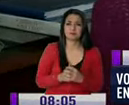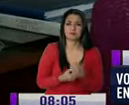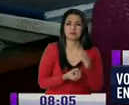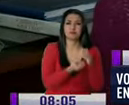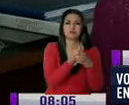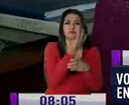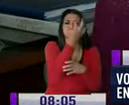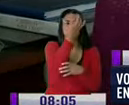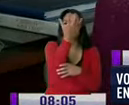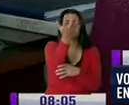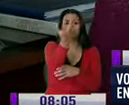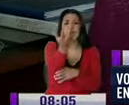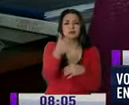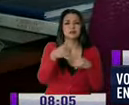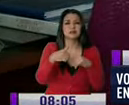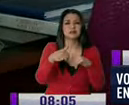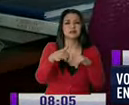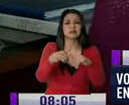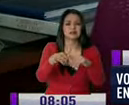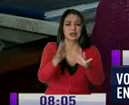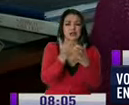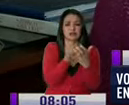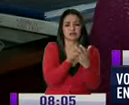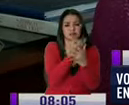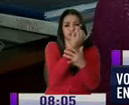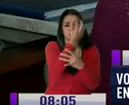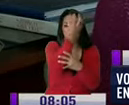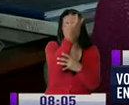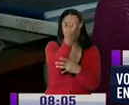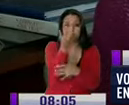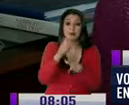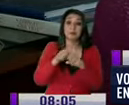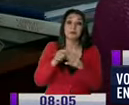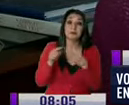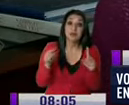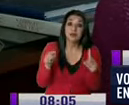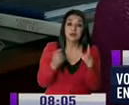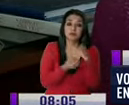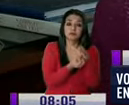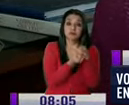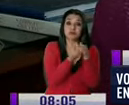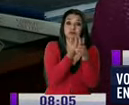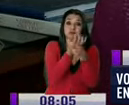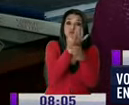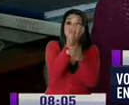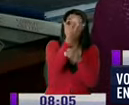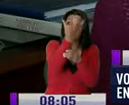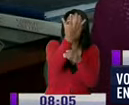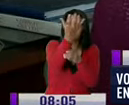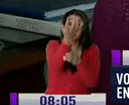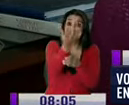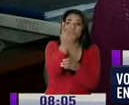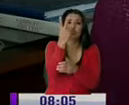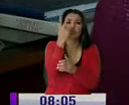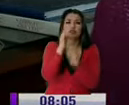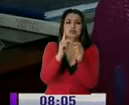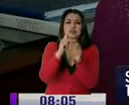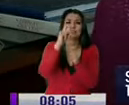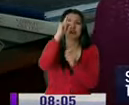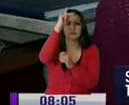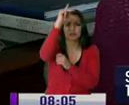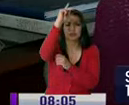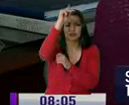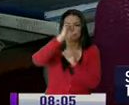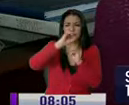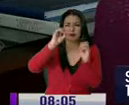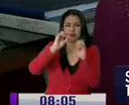ceniza de manera, vamos a decir, subpermanente, pero como le digo, estas columnas típicamente tienen menos de 2 kilómetros de altura